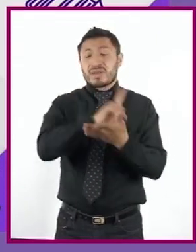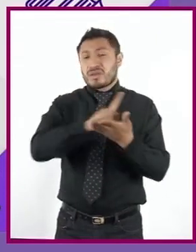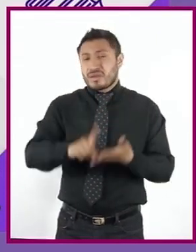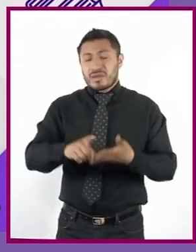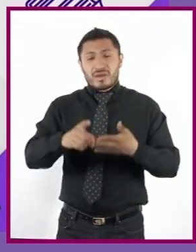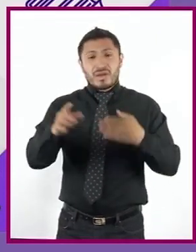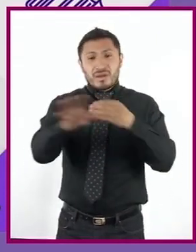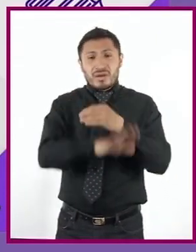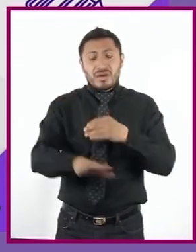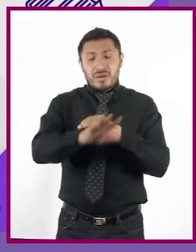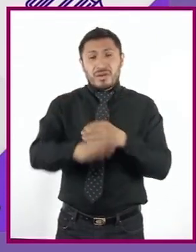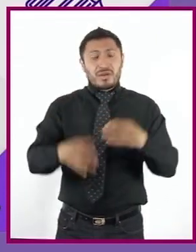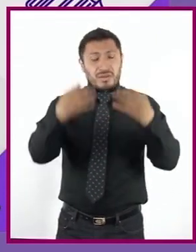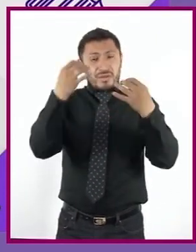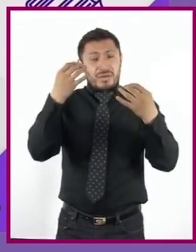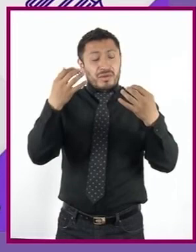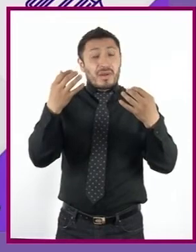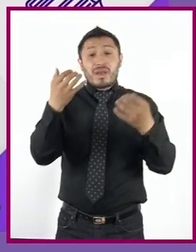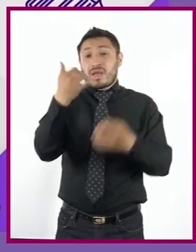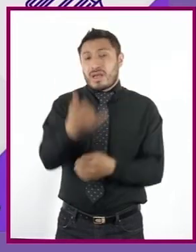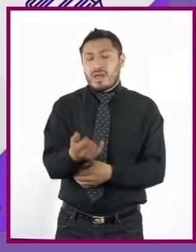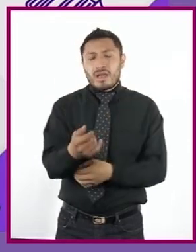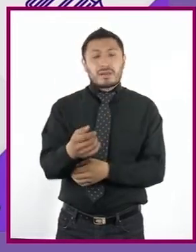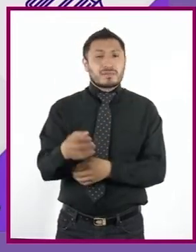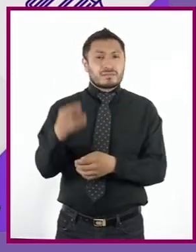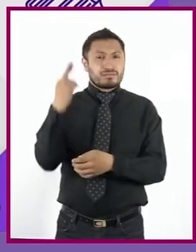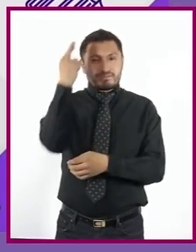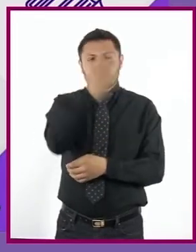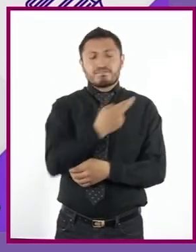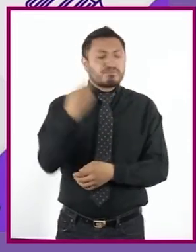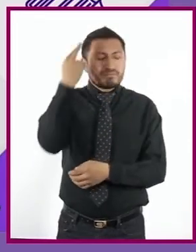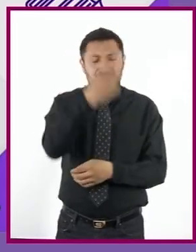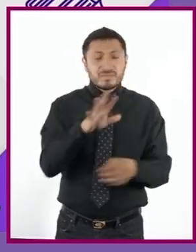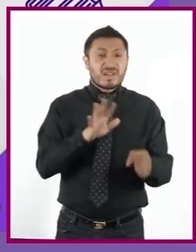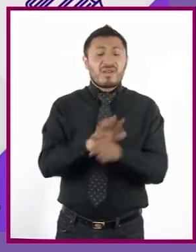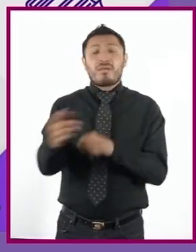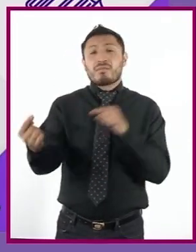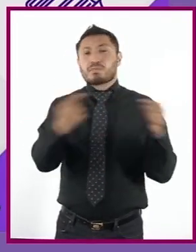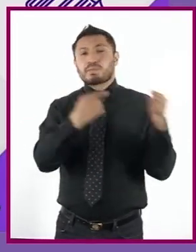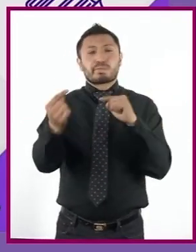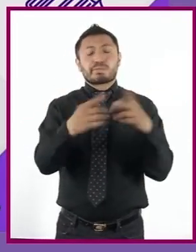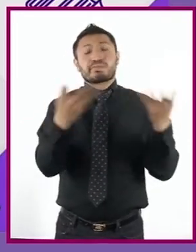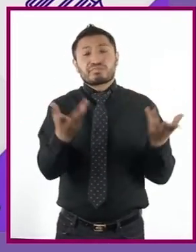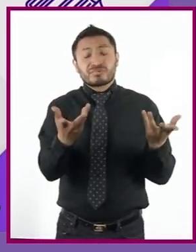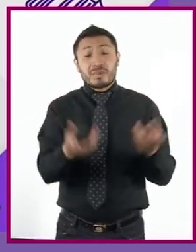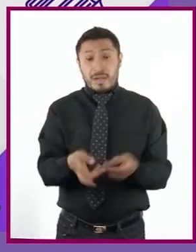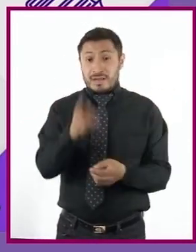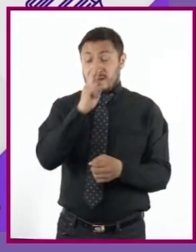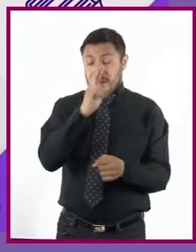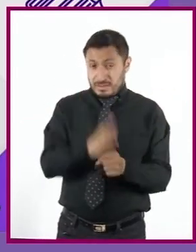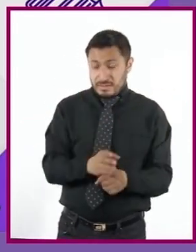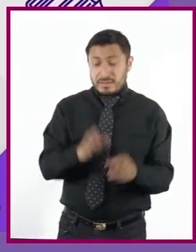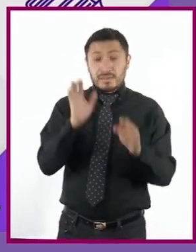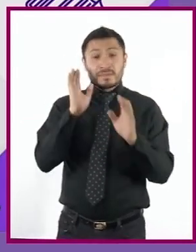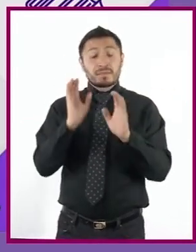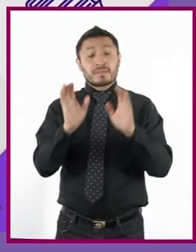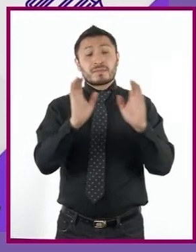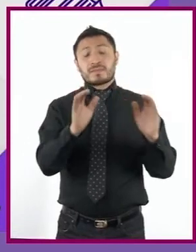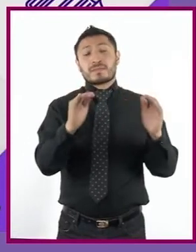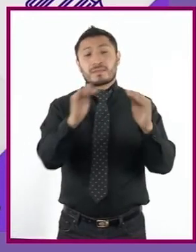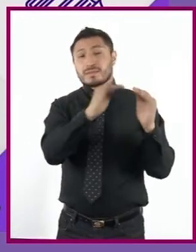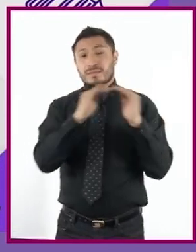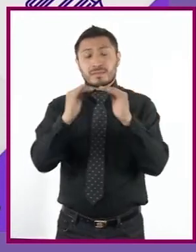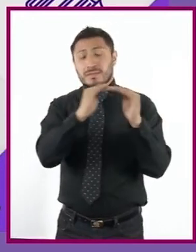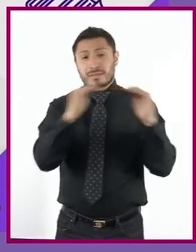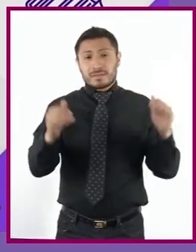derechos fundamentales y el árbitro de las controversias. Se encarga de mantener el equilibrio entre los